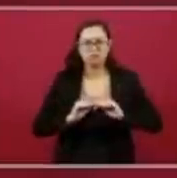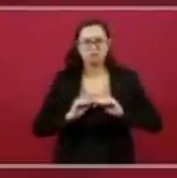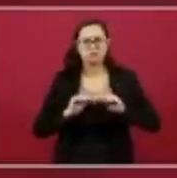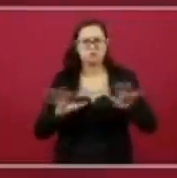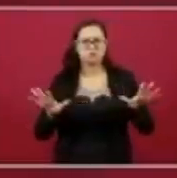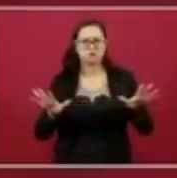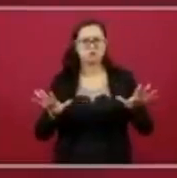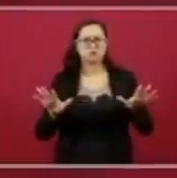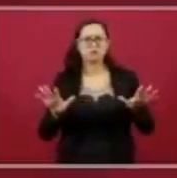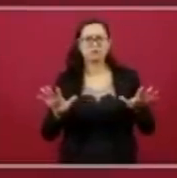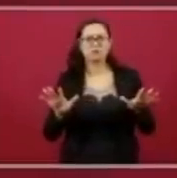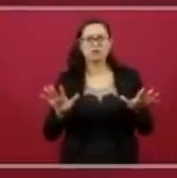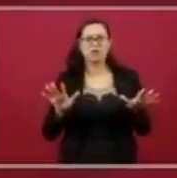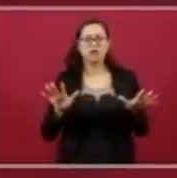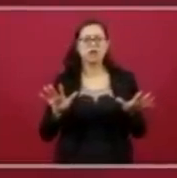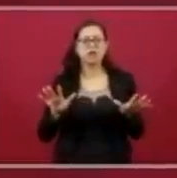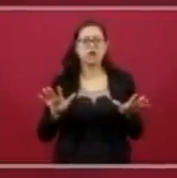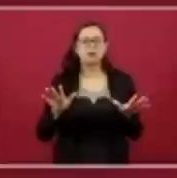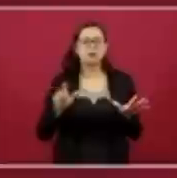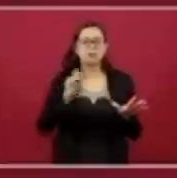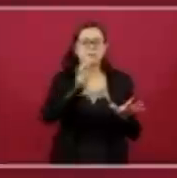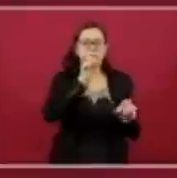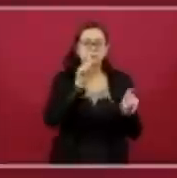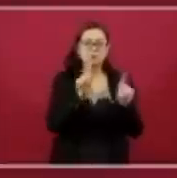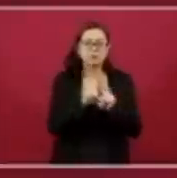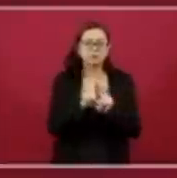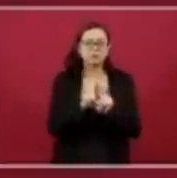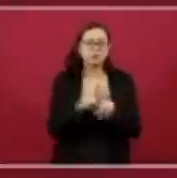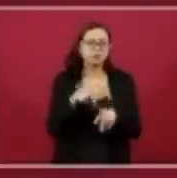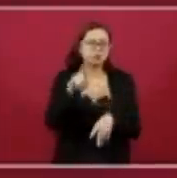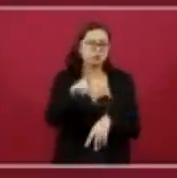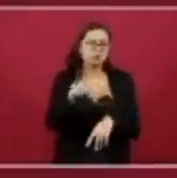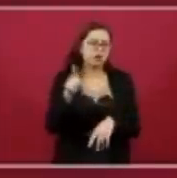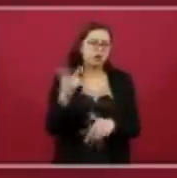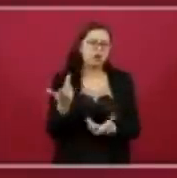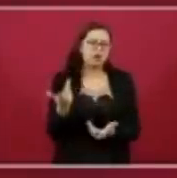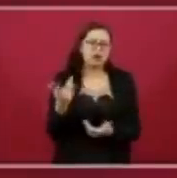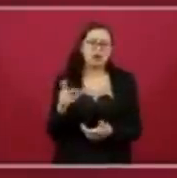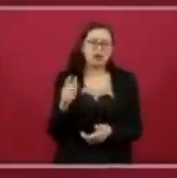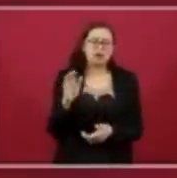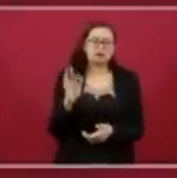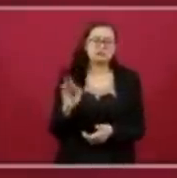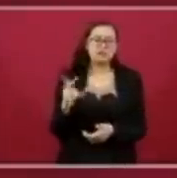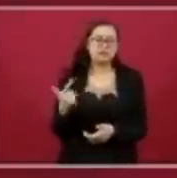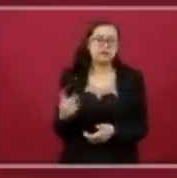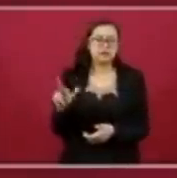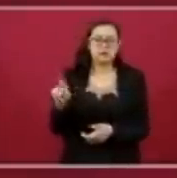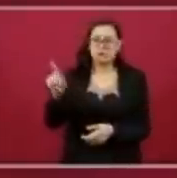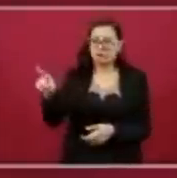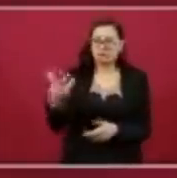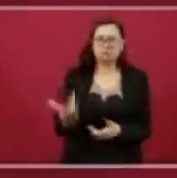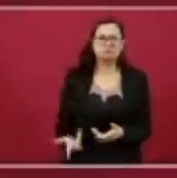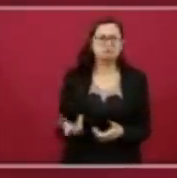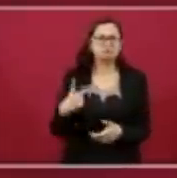como investigación la Fiscalía General, nada más. O sea,